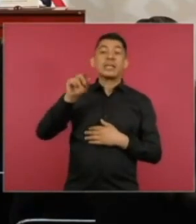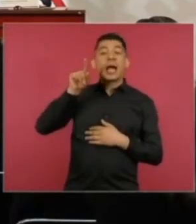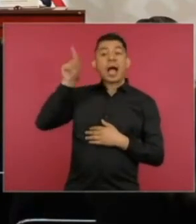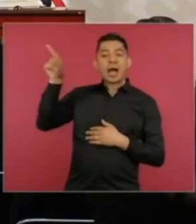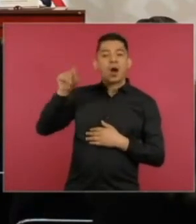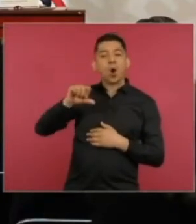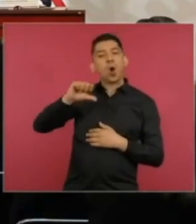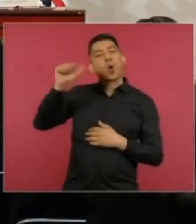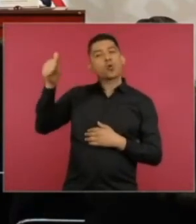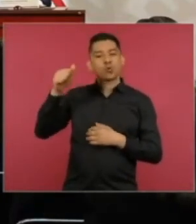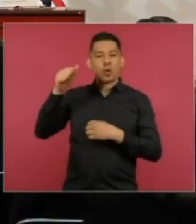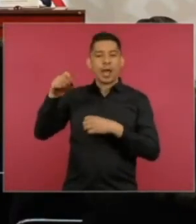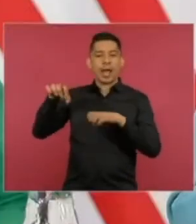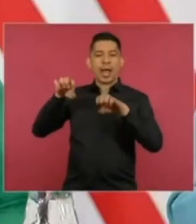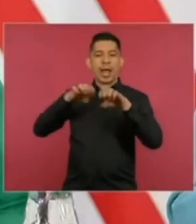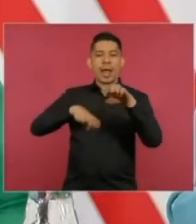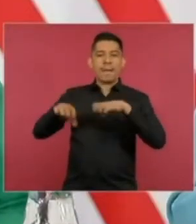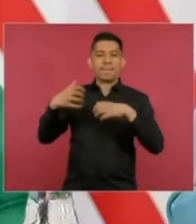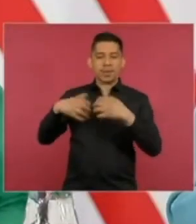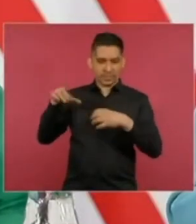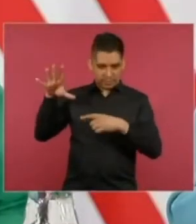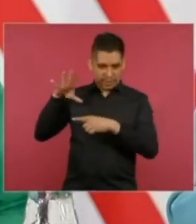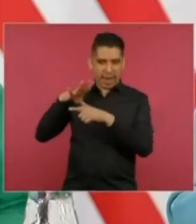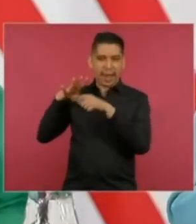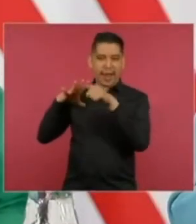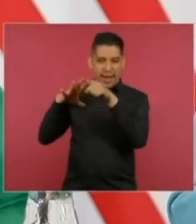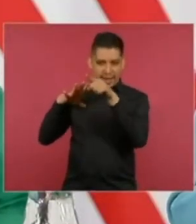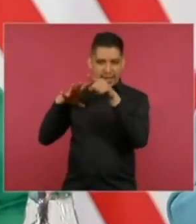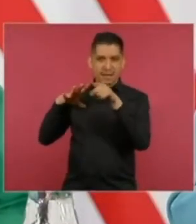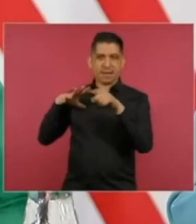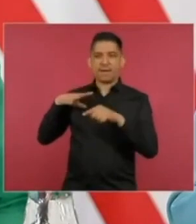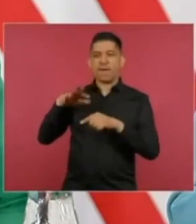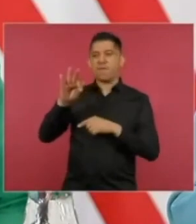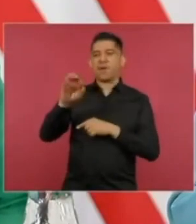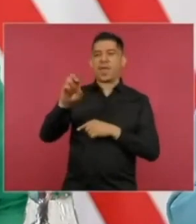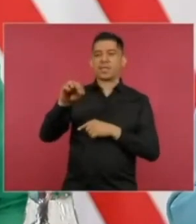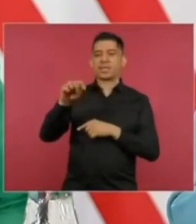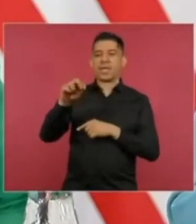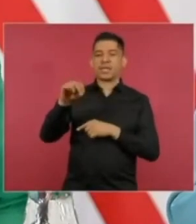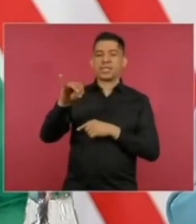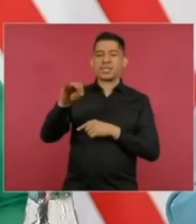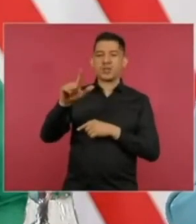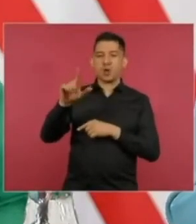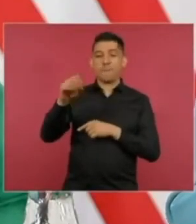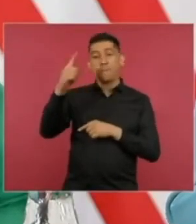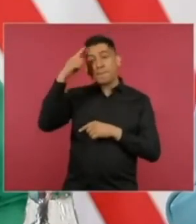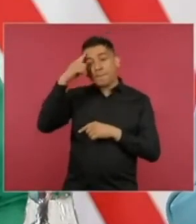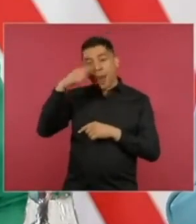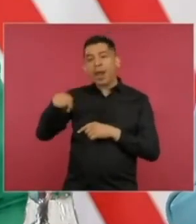cuales importamos fentanilo para usos médicos y se importa